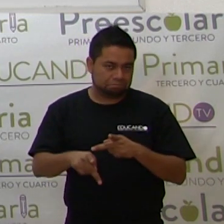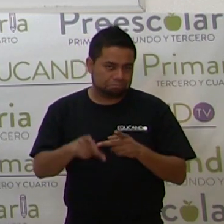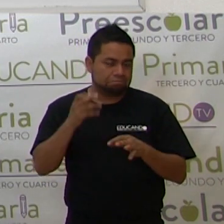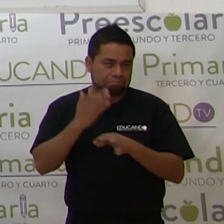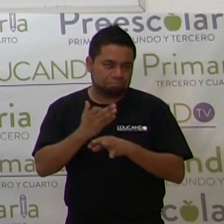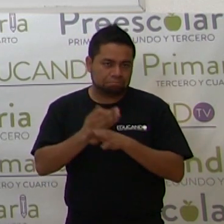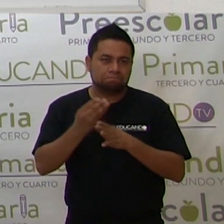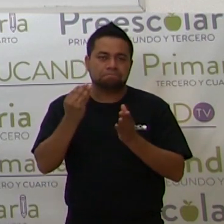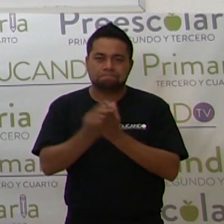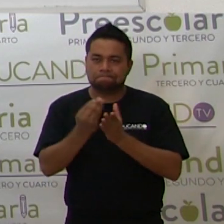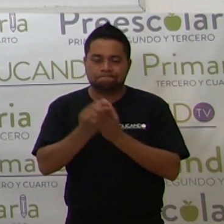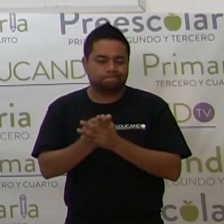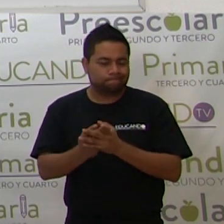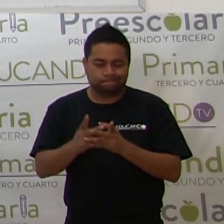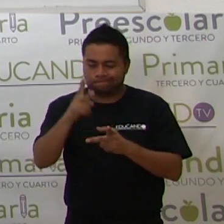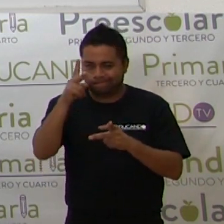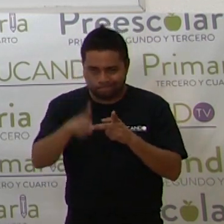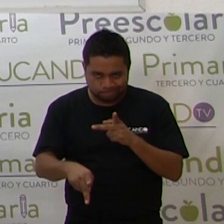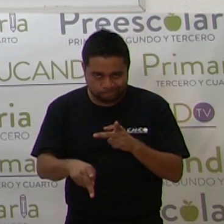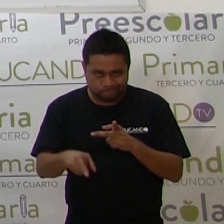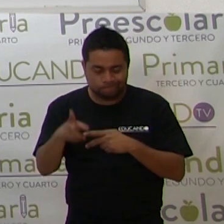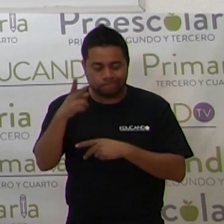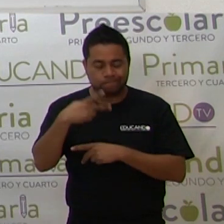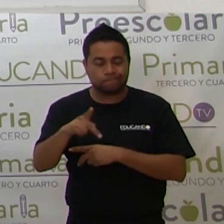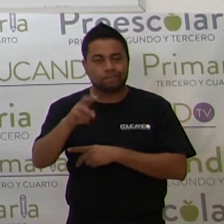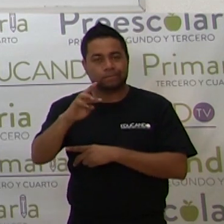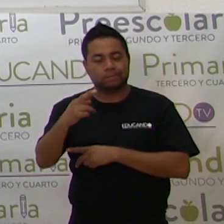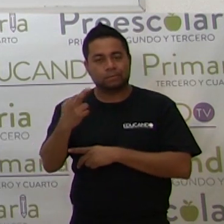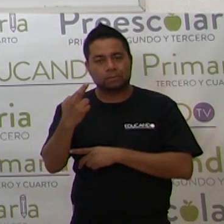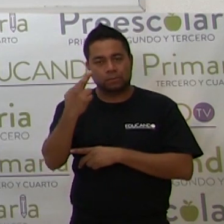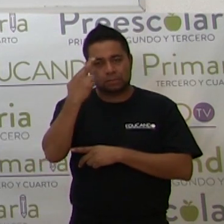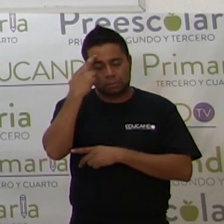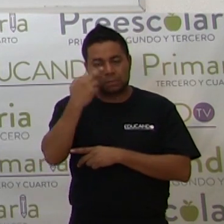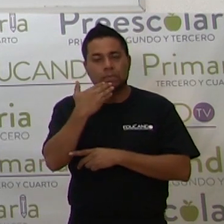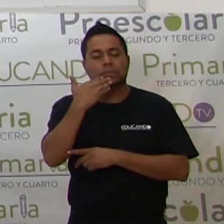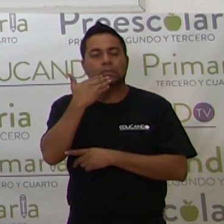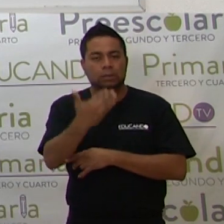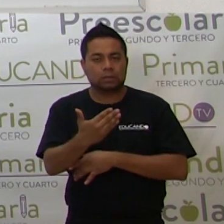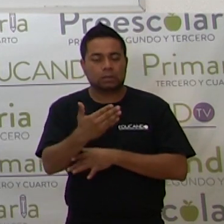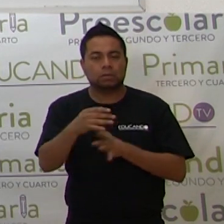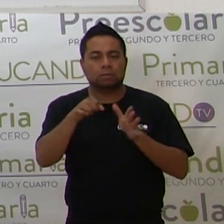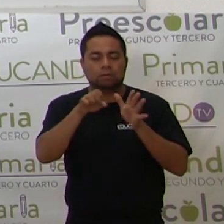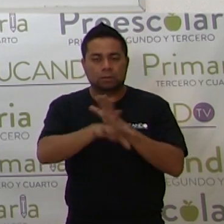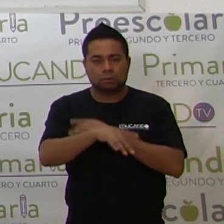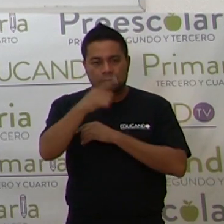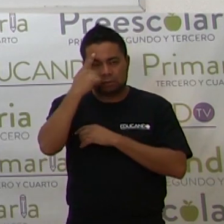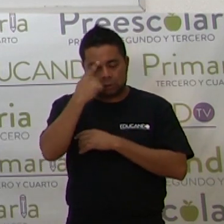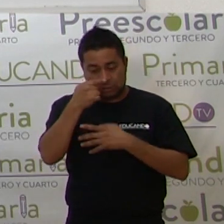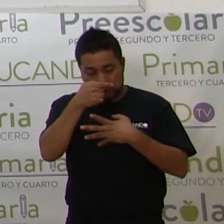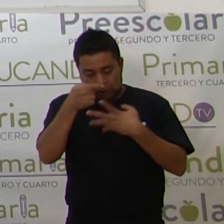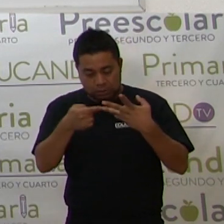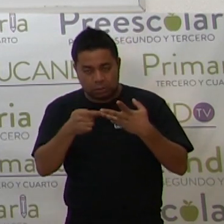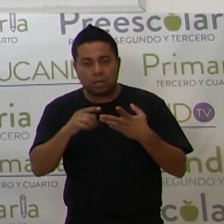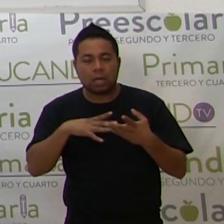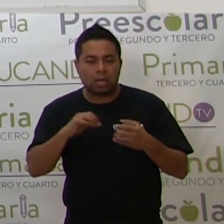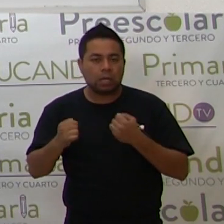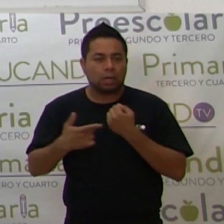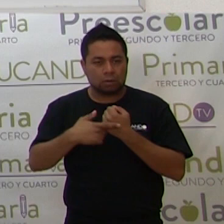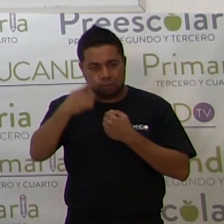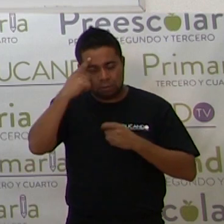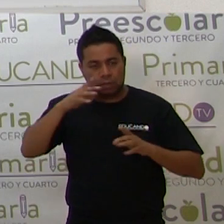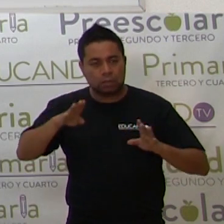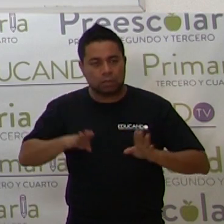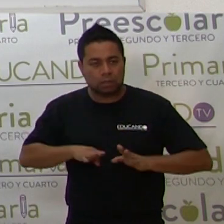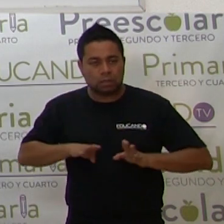esta sesión, niños y niñas, pero recordando, bien, que Estas son algunas características que